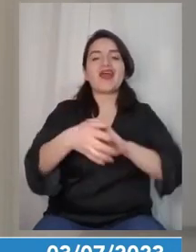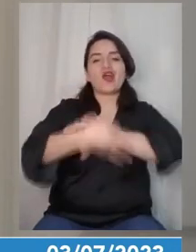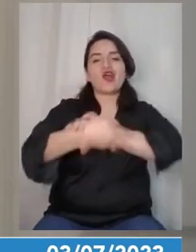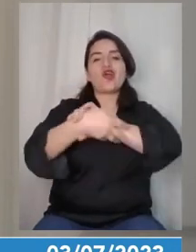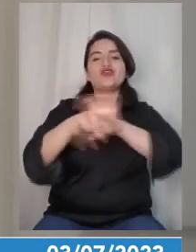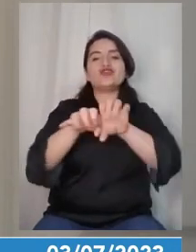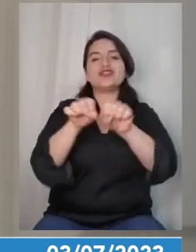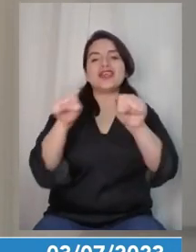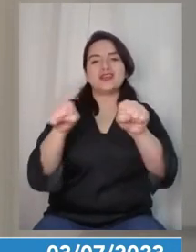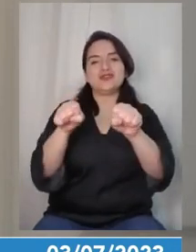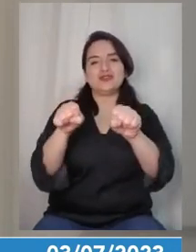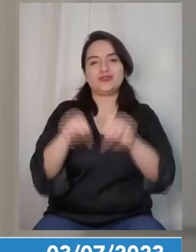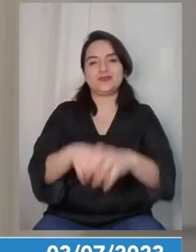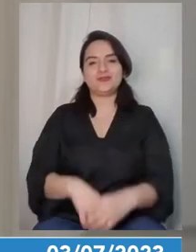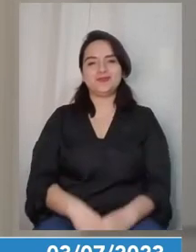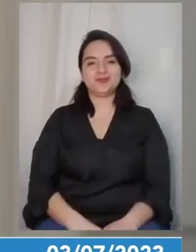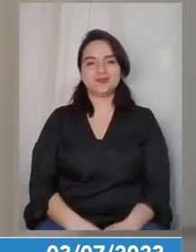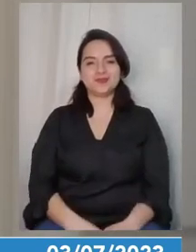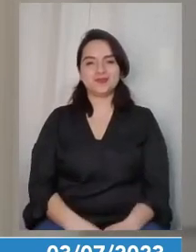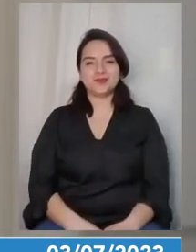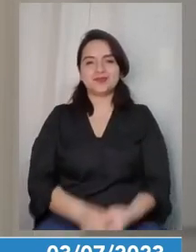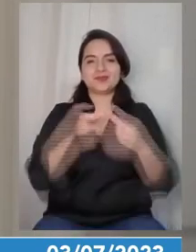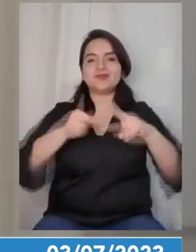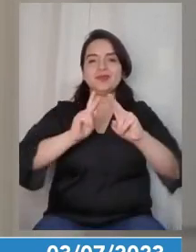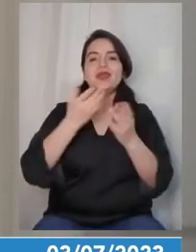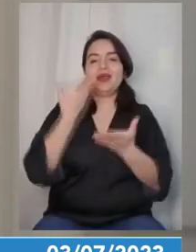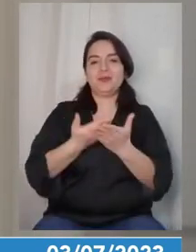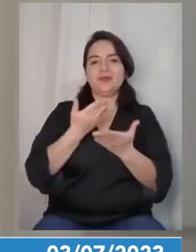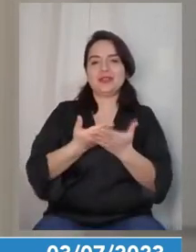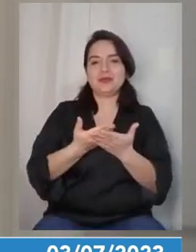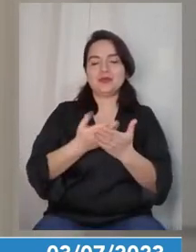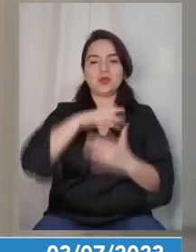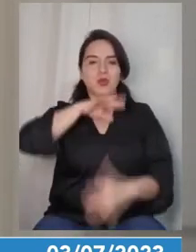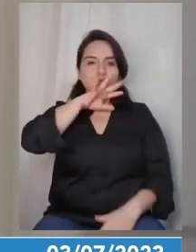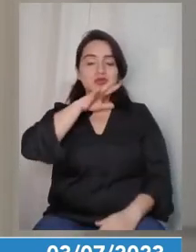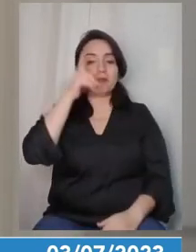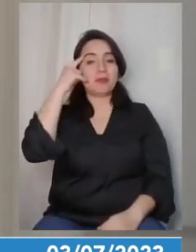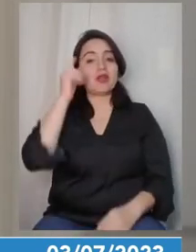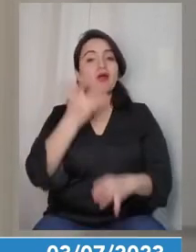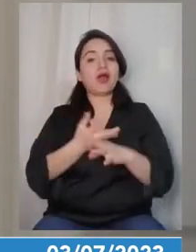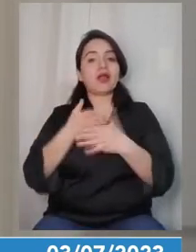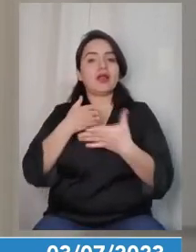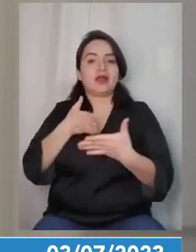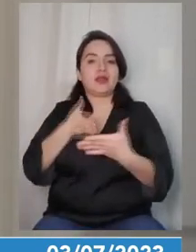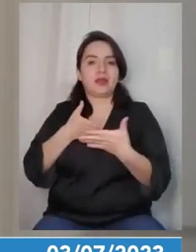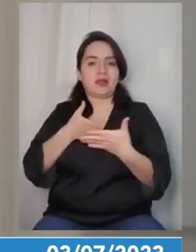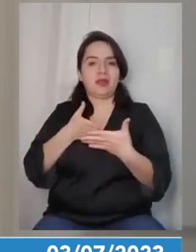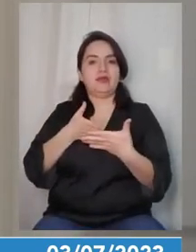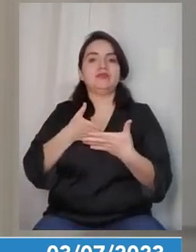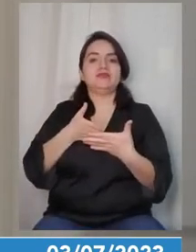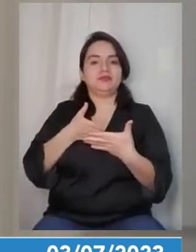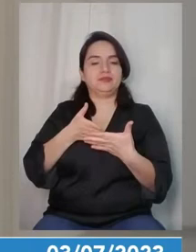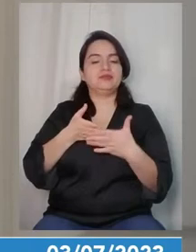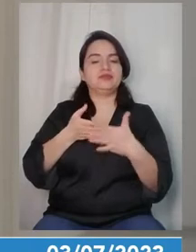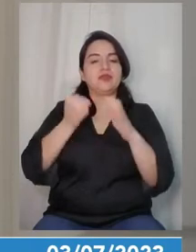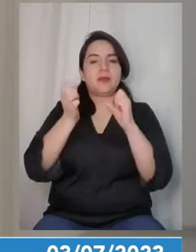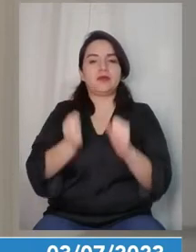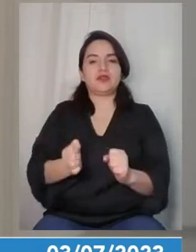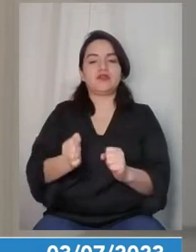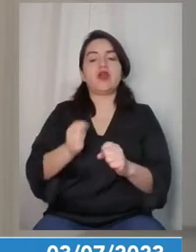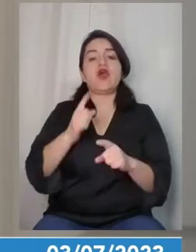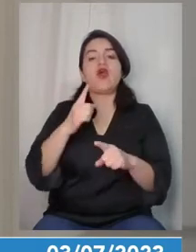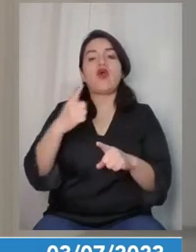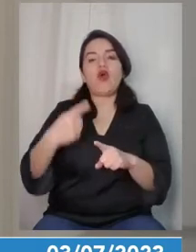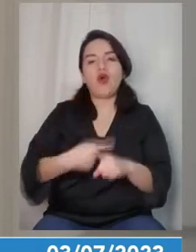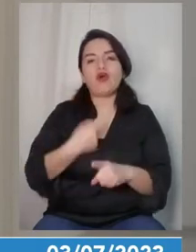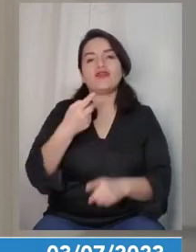porque permite el aprovechamiento, pero le pone un cierto límite en el sentido de que sea posible de regenerarse, ¿no es cierto?, el recurso